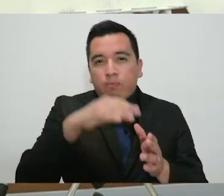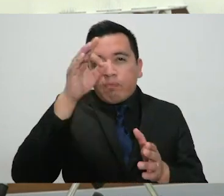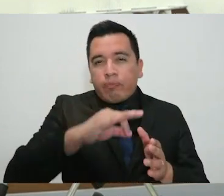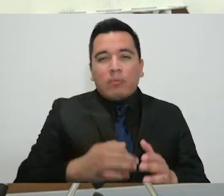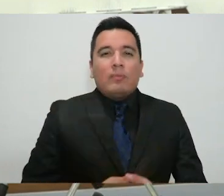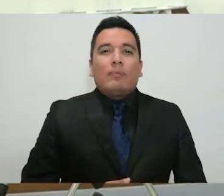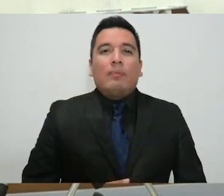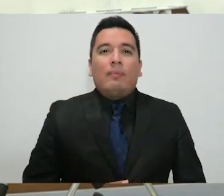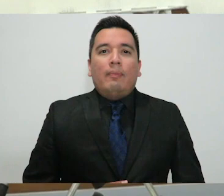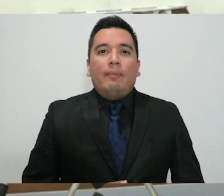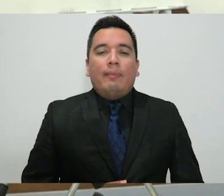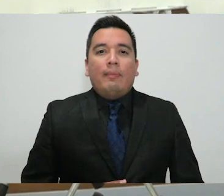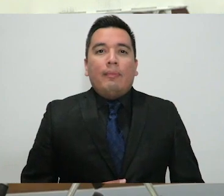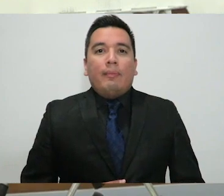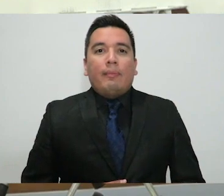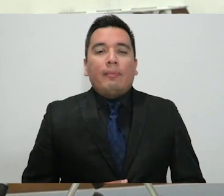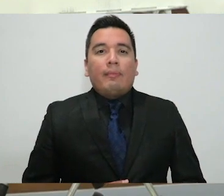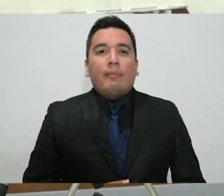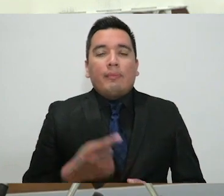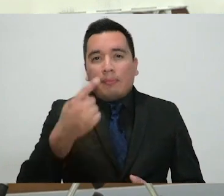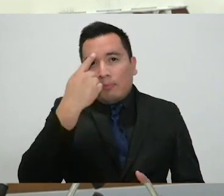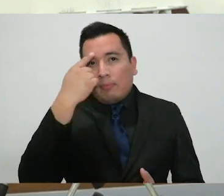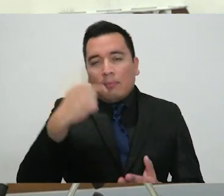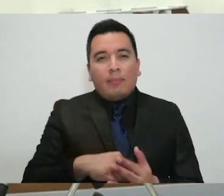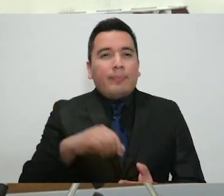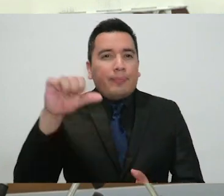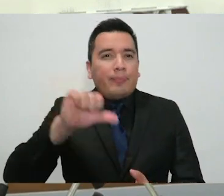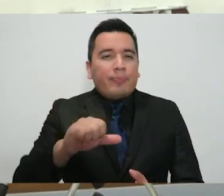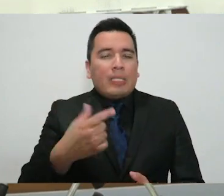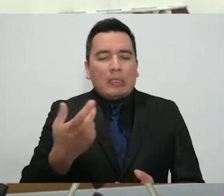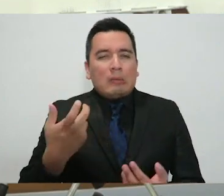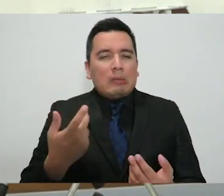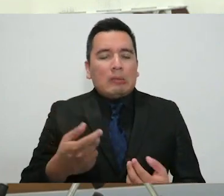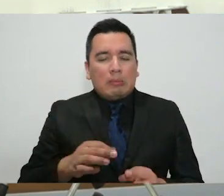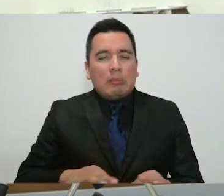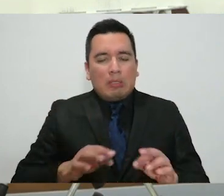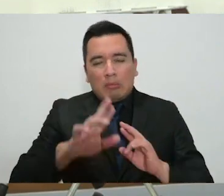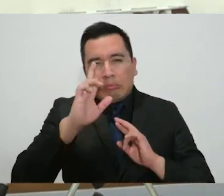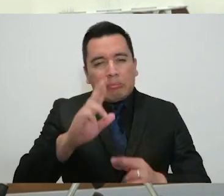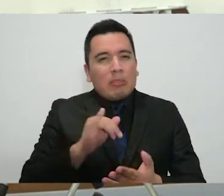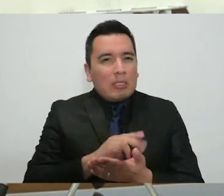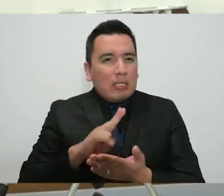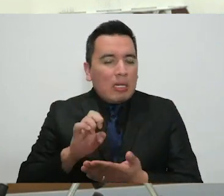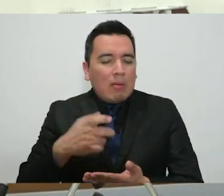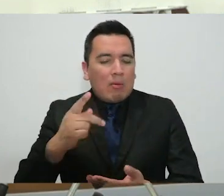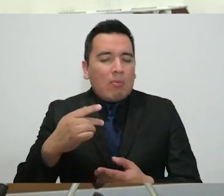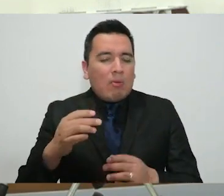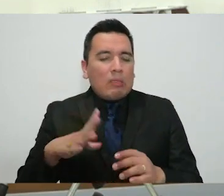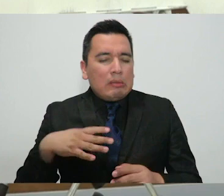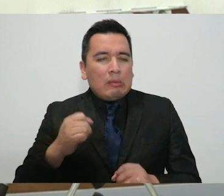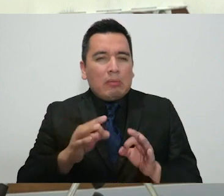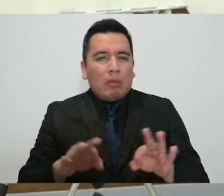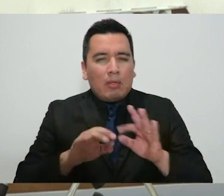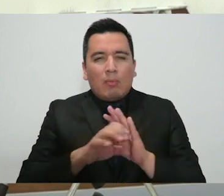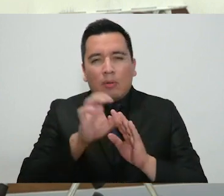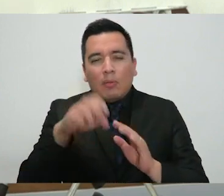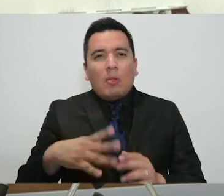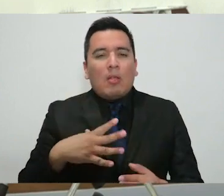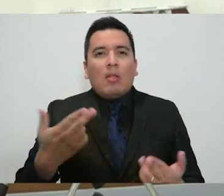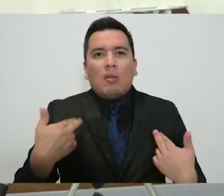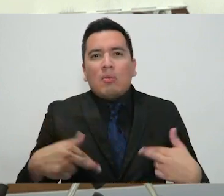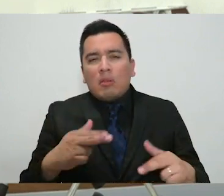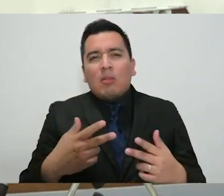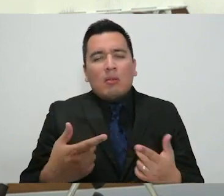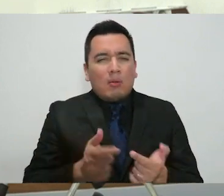derechos políticos. Me parece que aquí hay que reconocerlo, el INE dio pasos importantes en materia, por ejemplo, de la representación